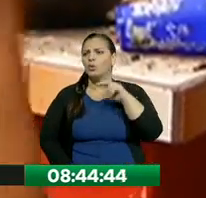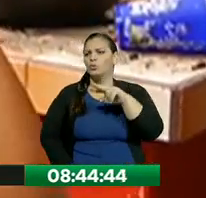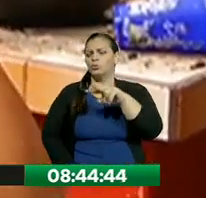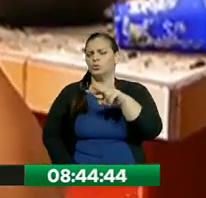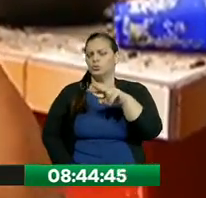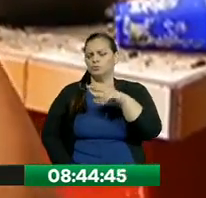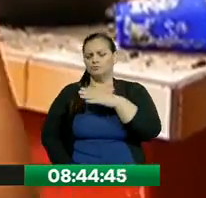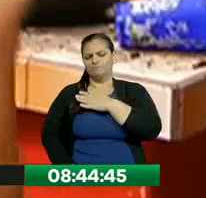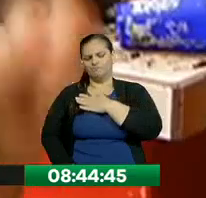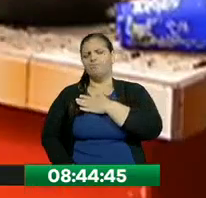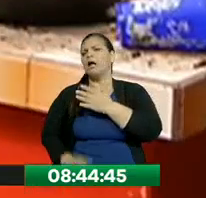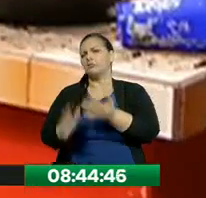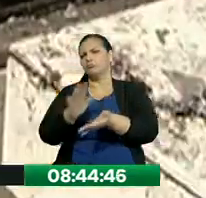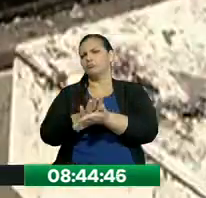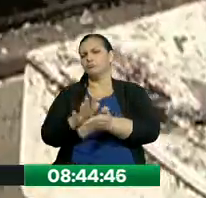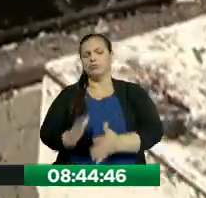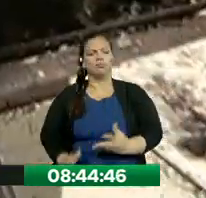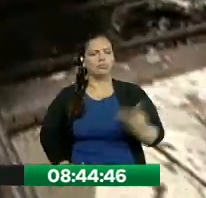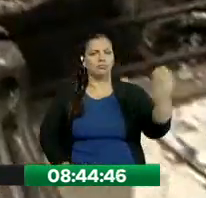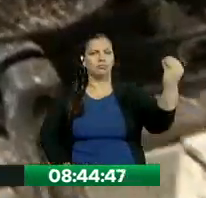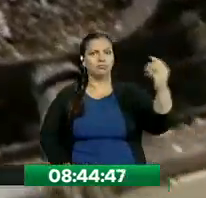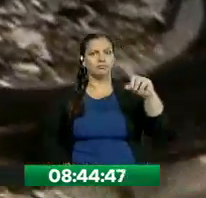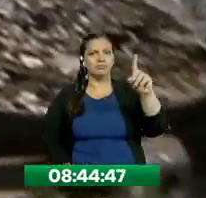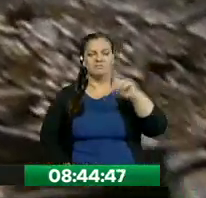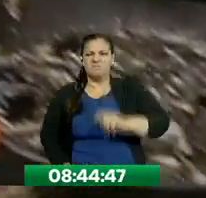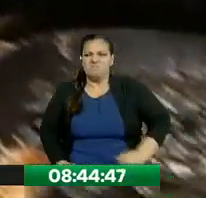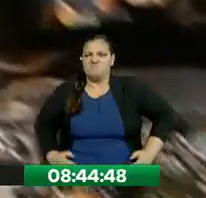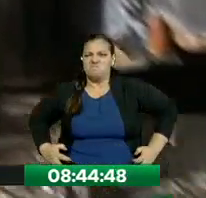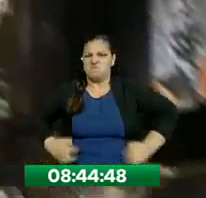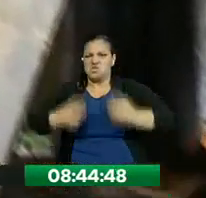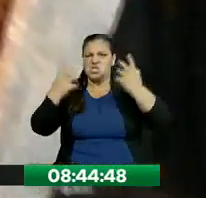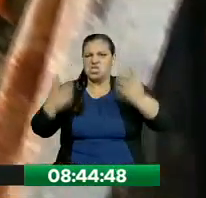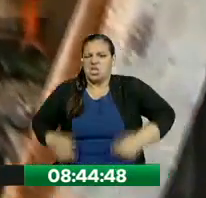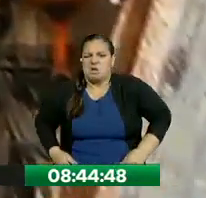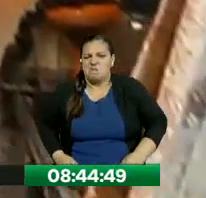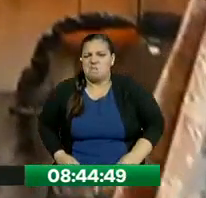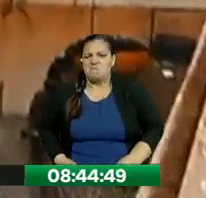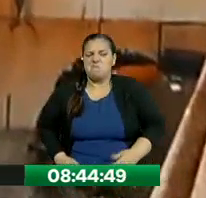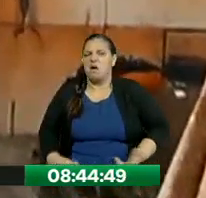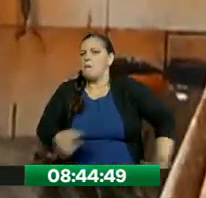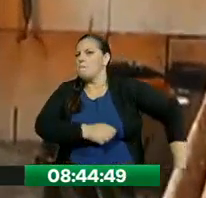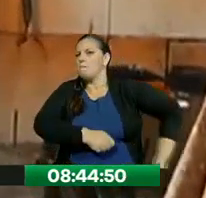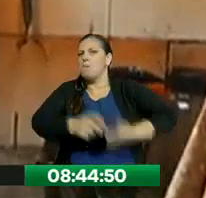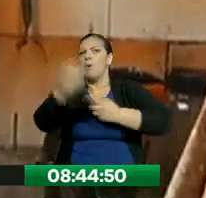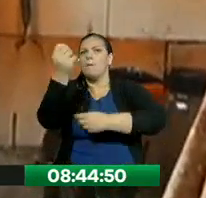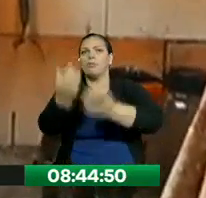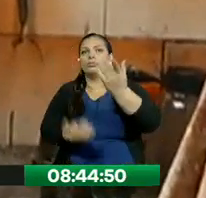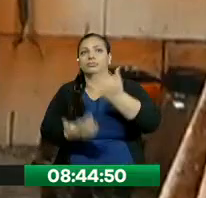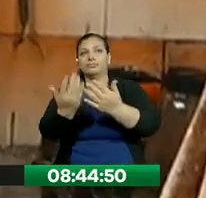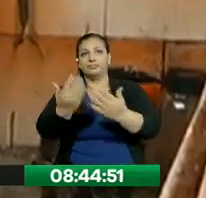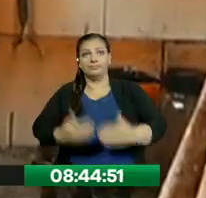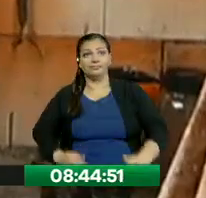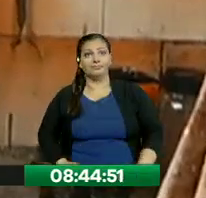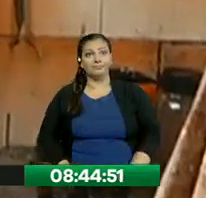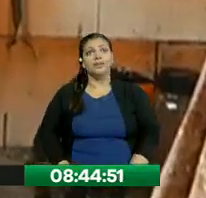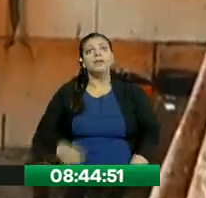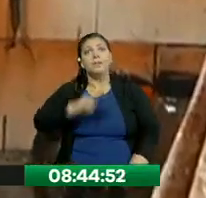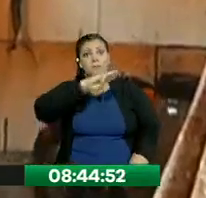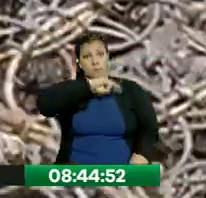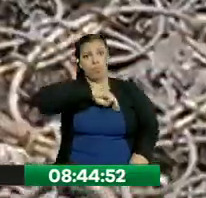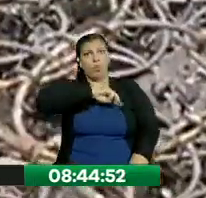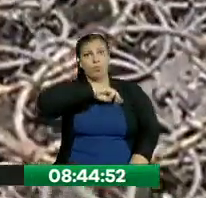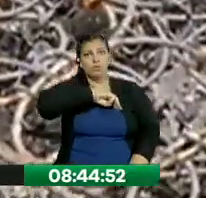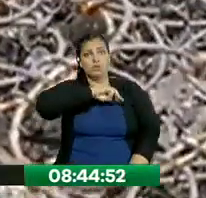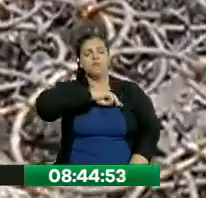un poquito de conciencia. Por ahora, asegura que solo el municipio guayaquileño se ha hecho presente con ayuda de primera